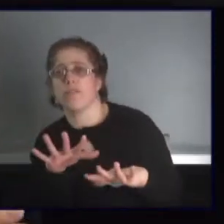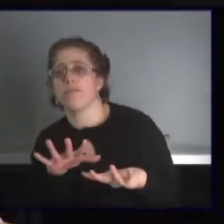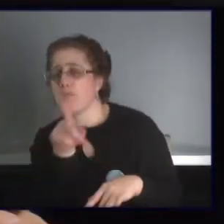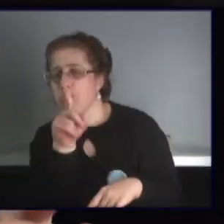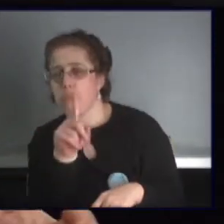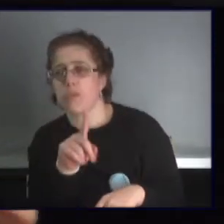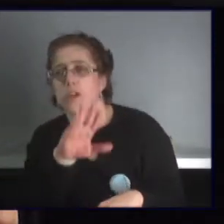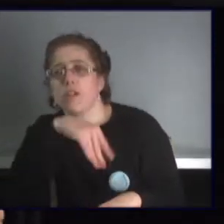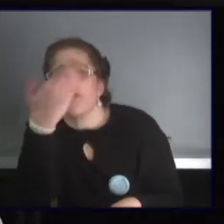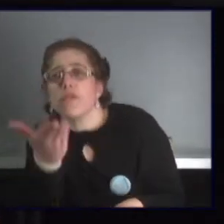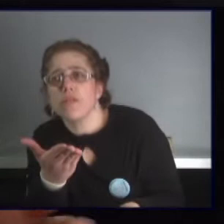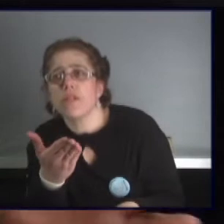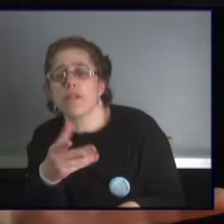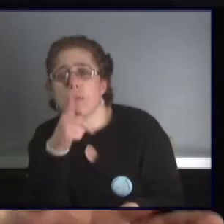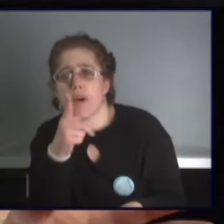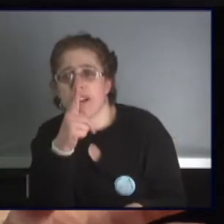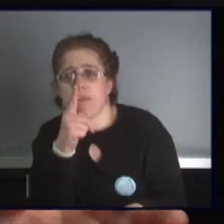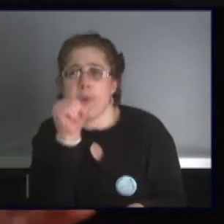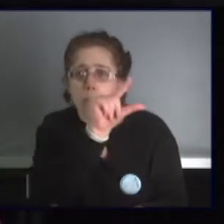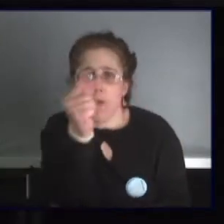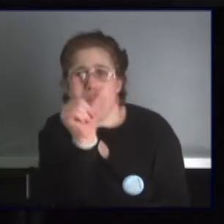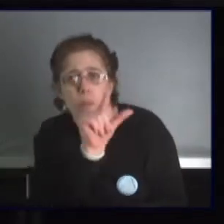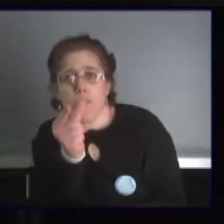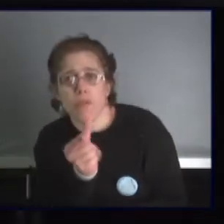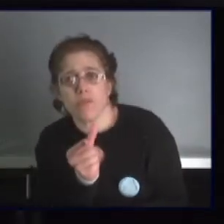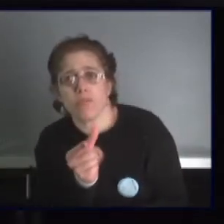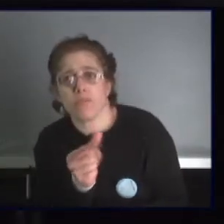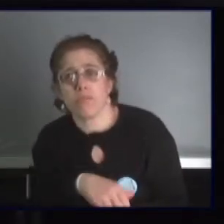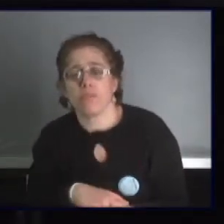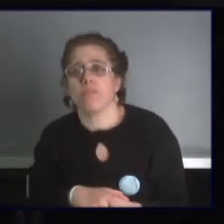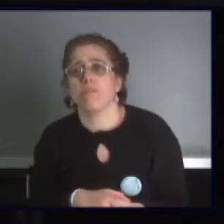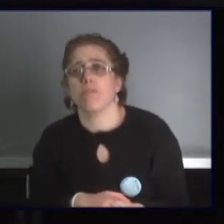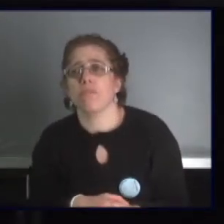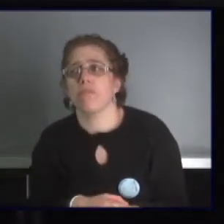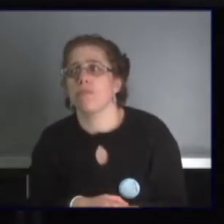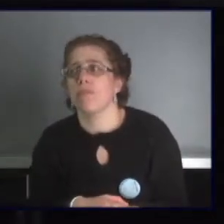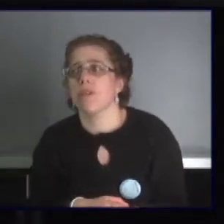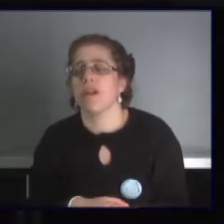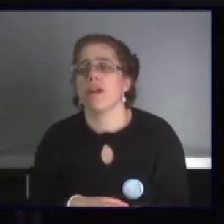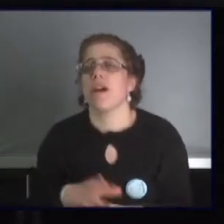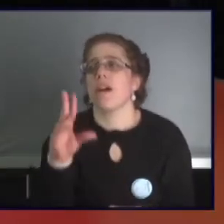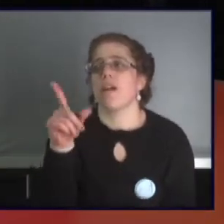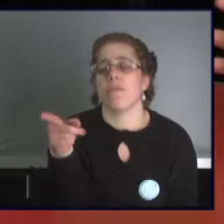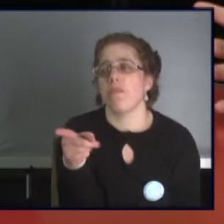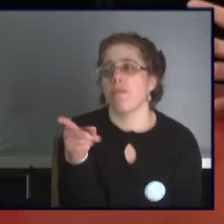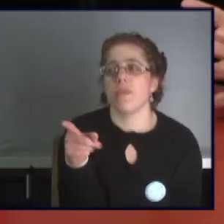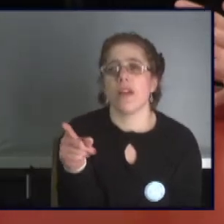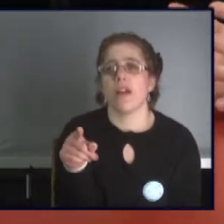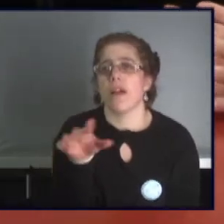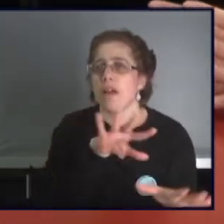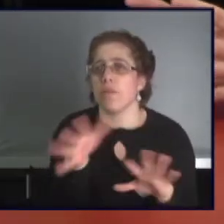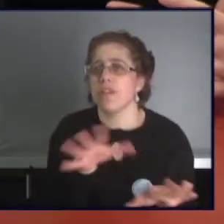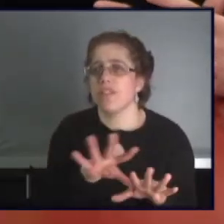entonces bueno nos parece que hay un poco y un poco arnoldo a veces